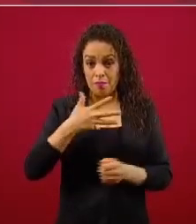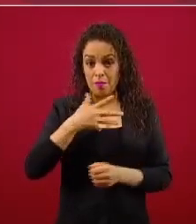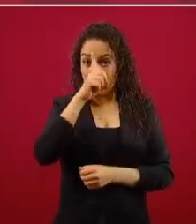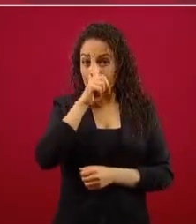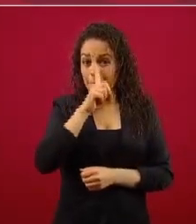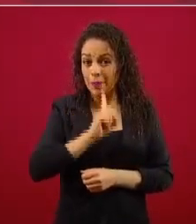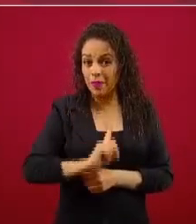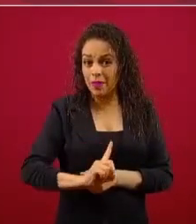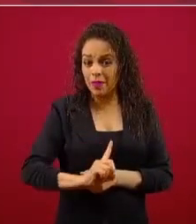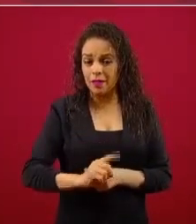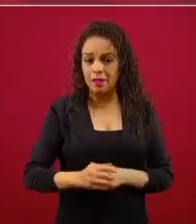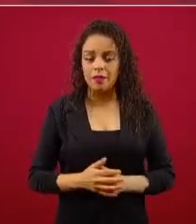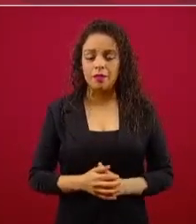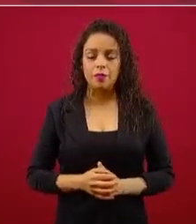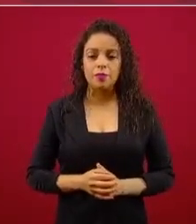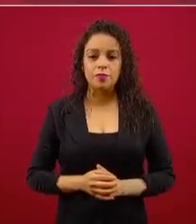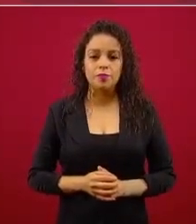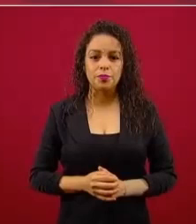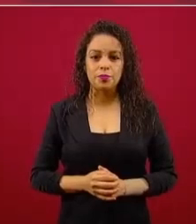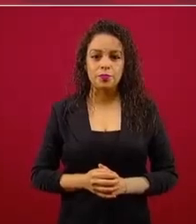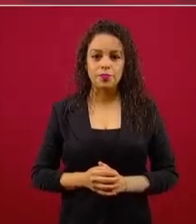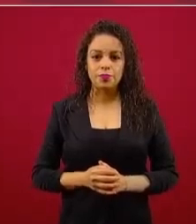pues